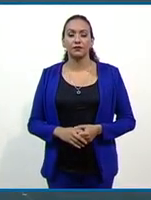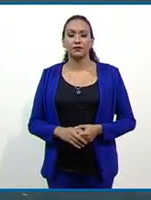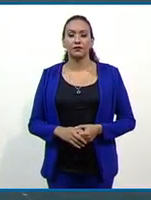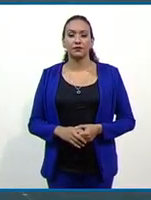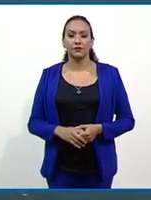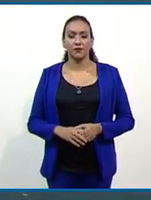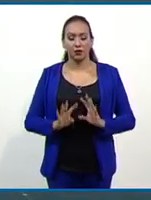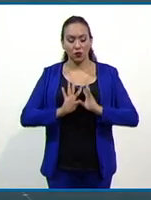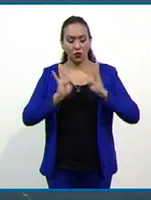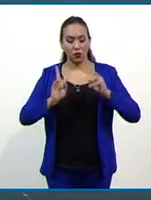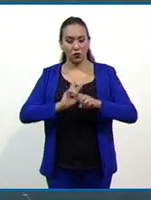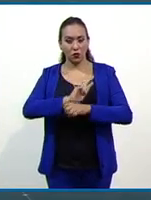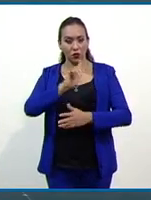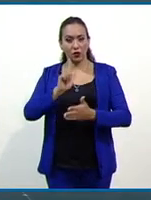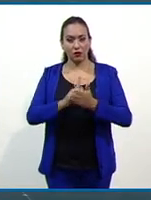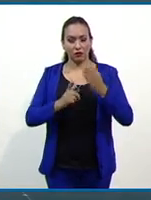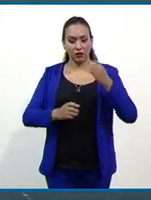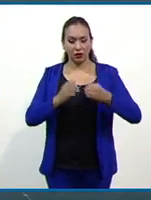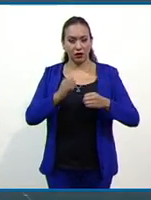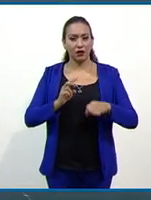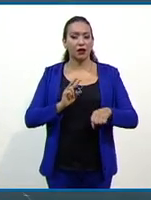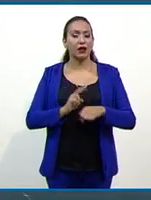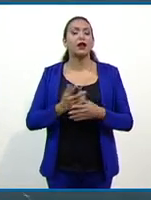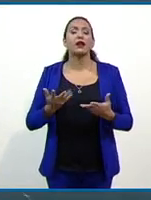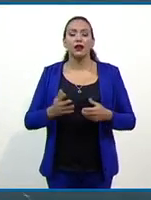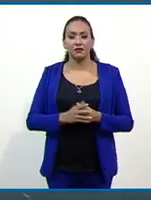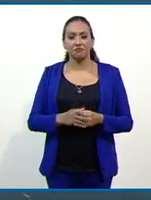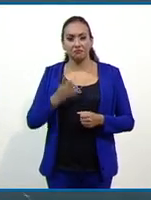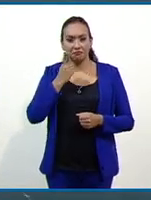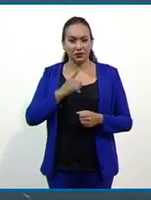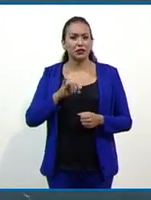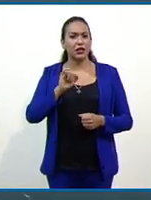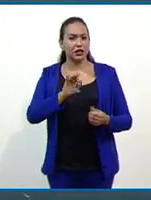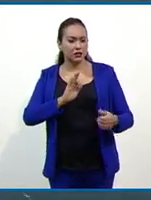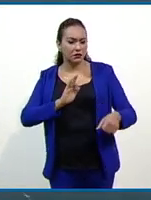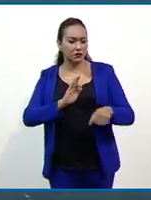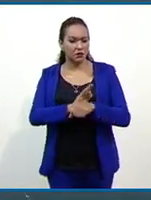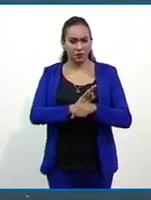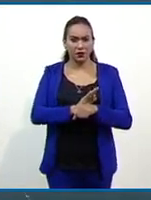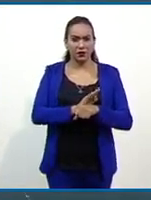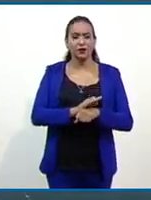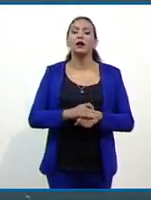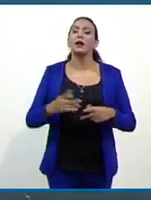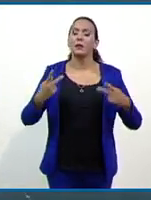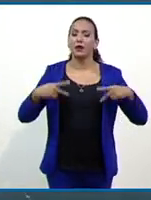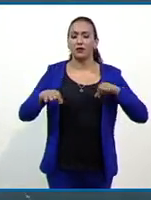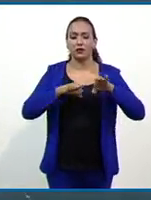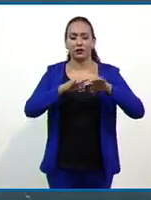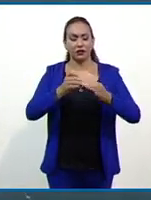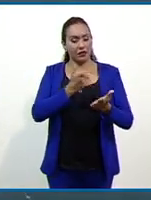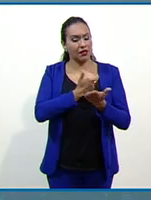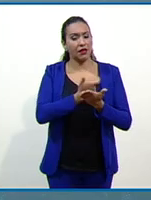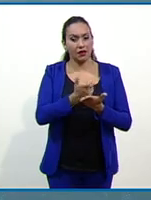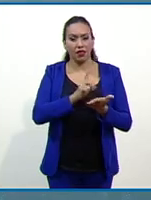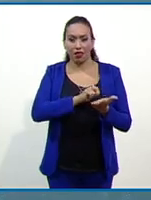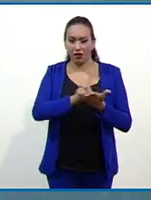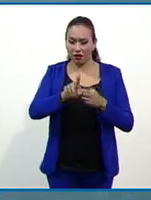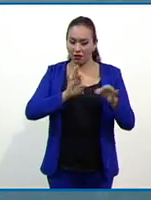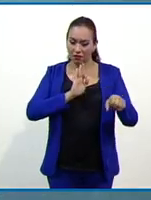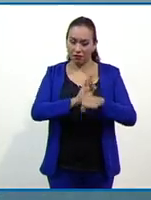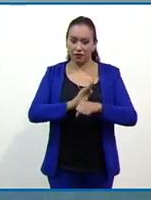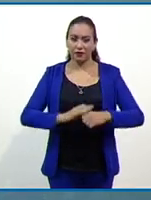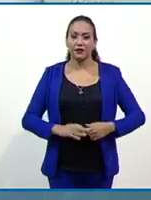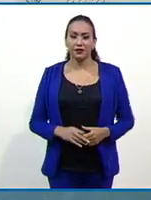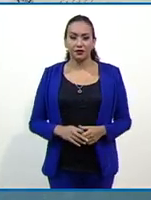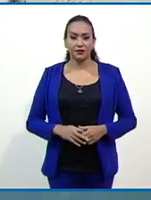El Consejo de la Judicatura Federal se compromete a garantizar derechos y condiciones laborales de los trabajadores.